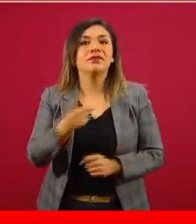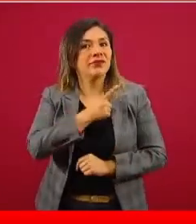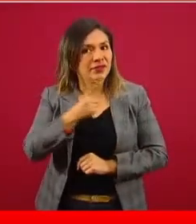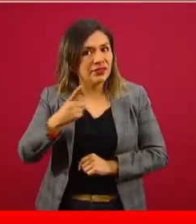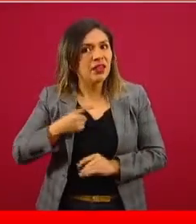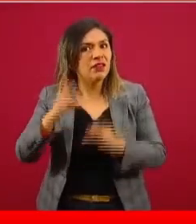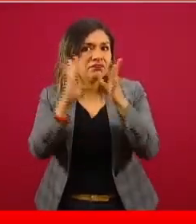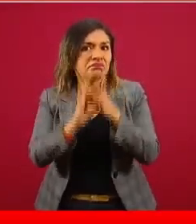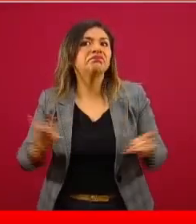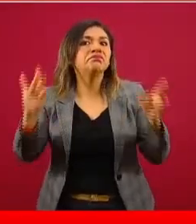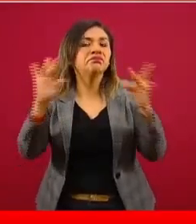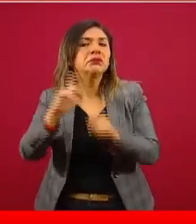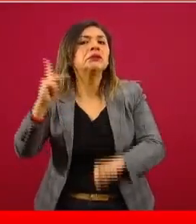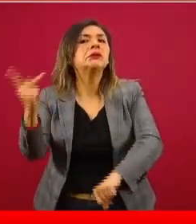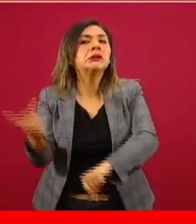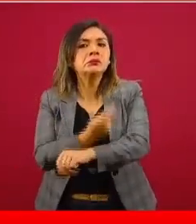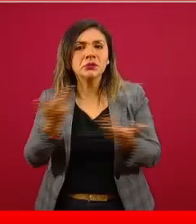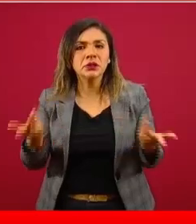de aclararse.